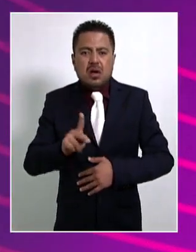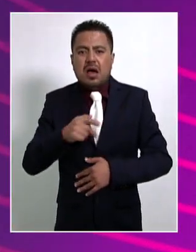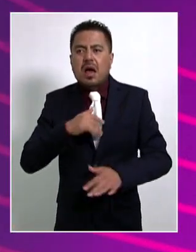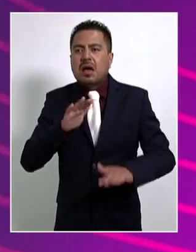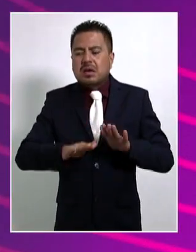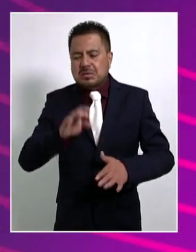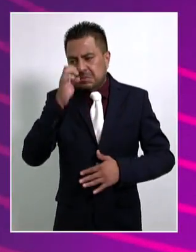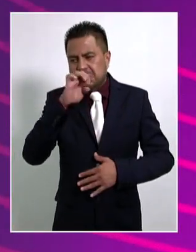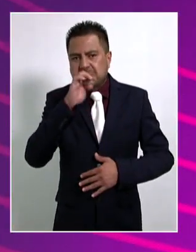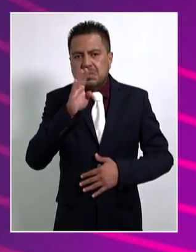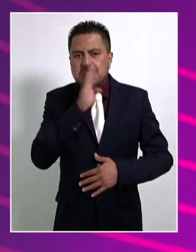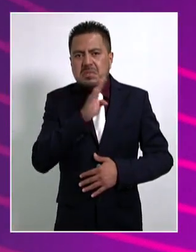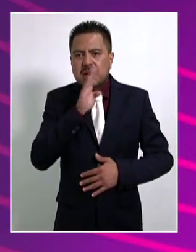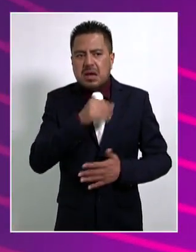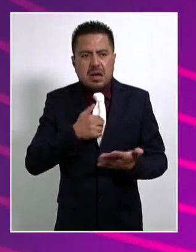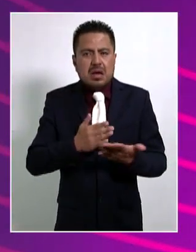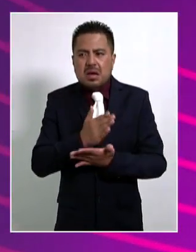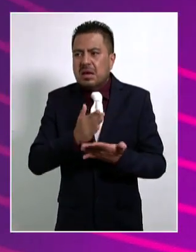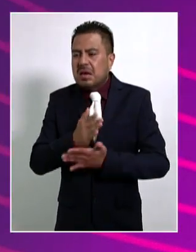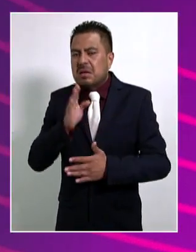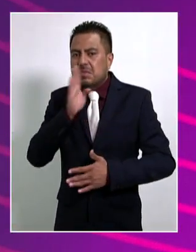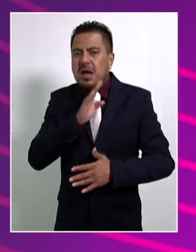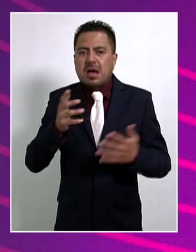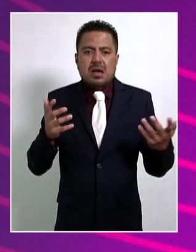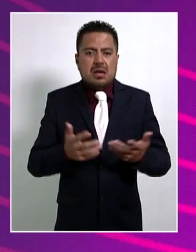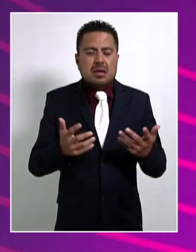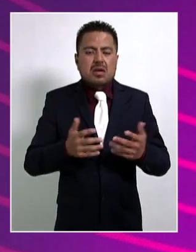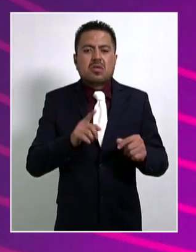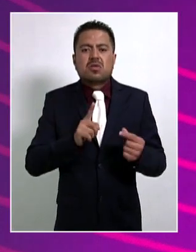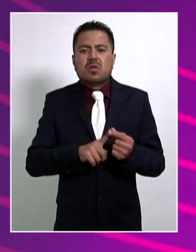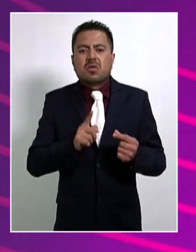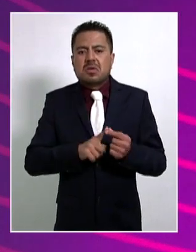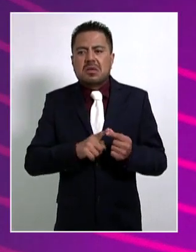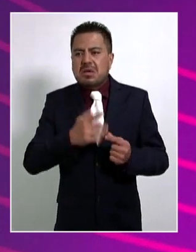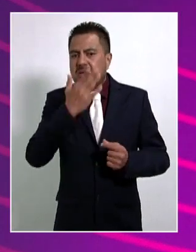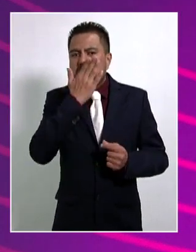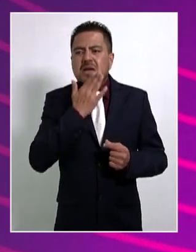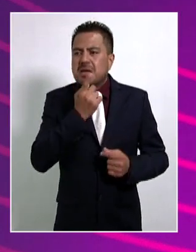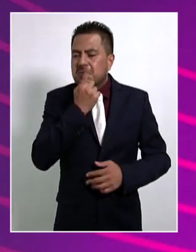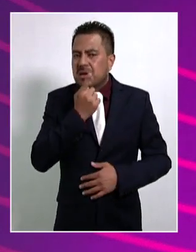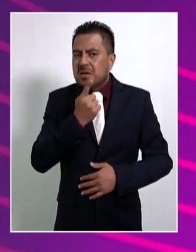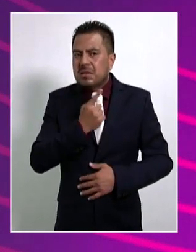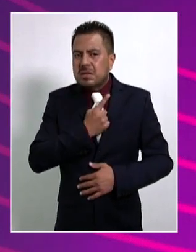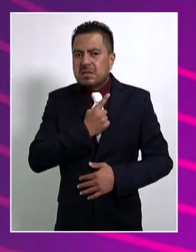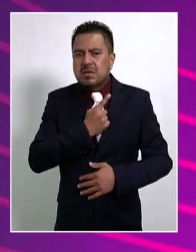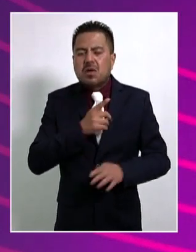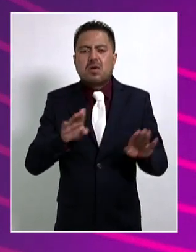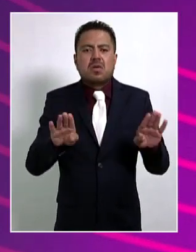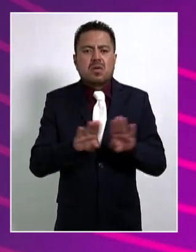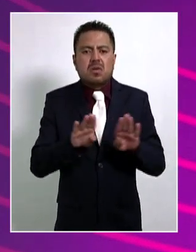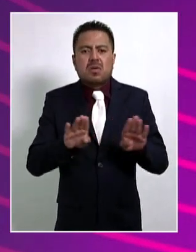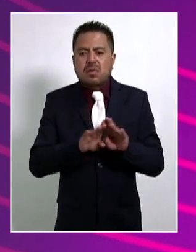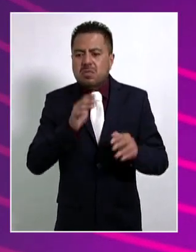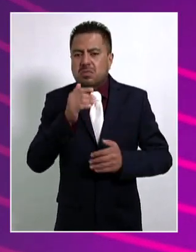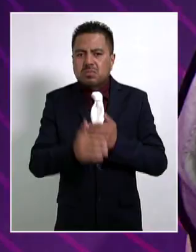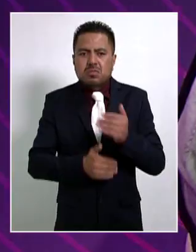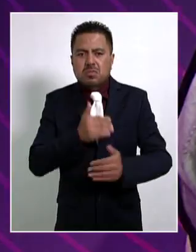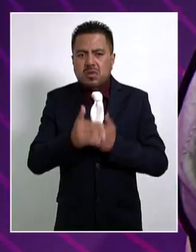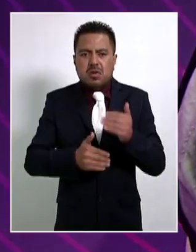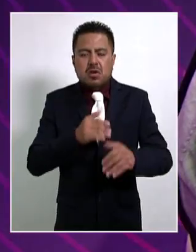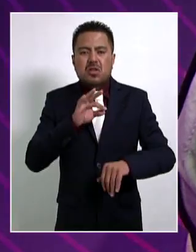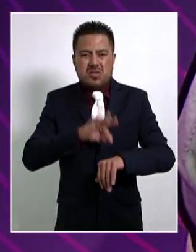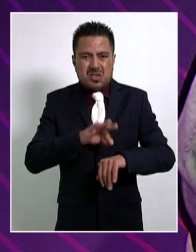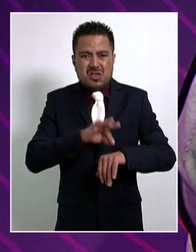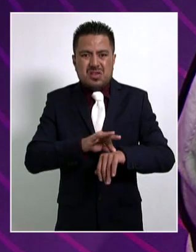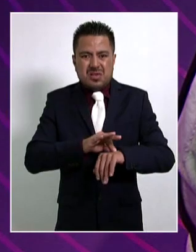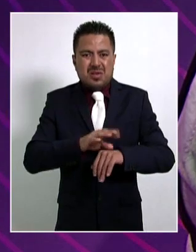muy malas experiencias de malas prácticas en donde ni siquiera me dicen cómo es el procedimiento